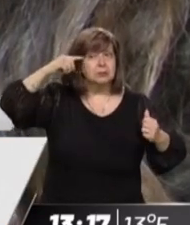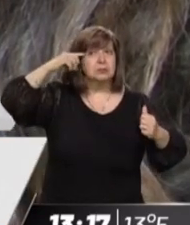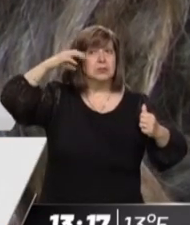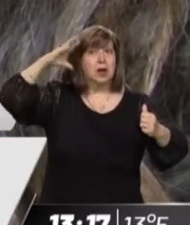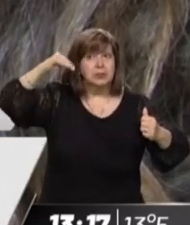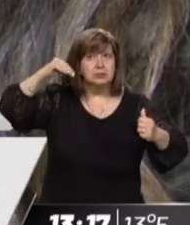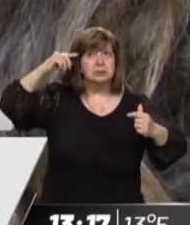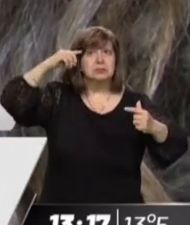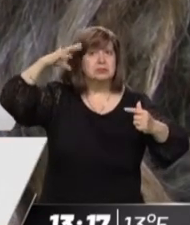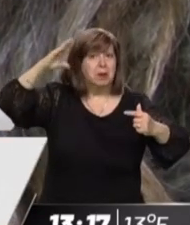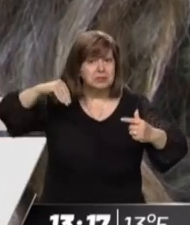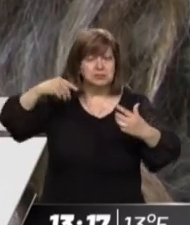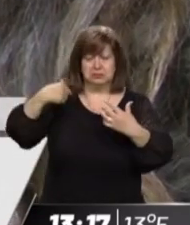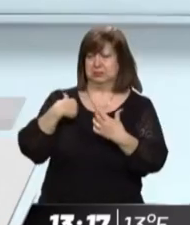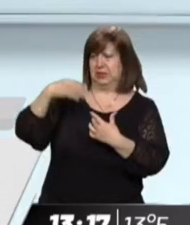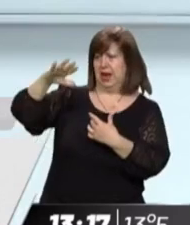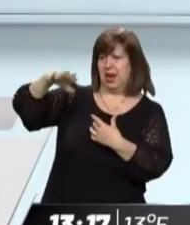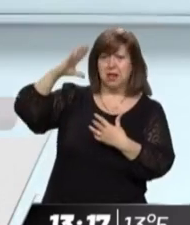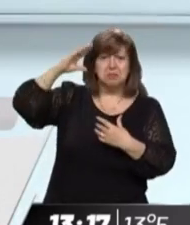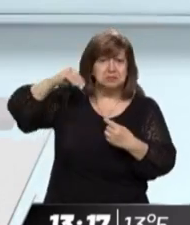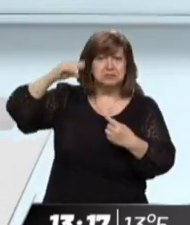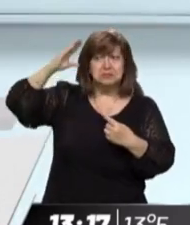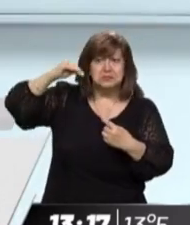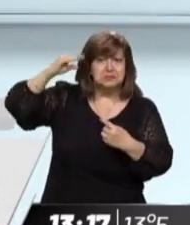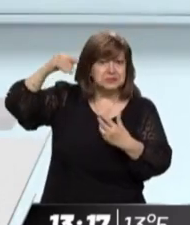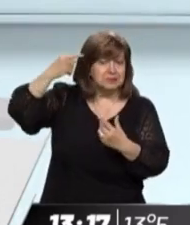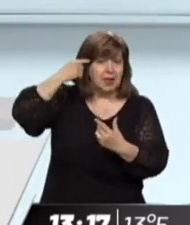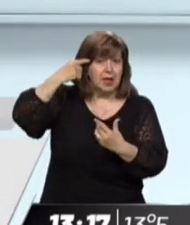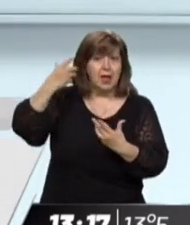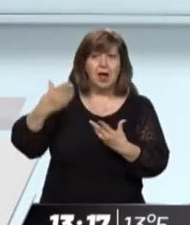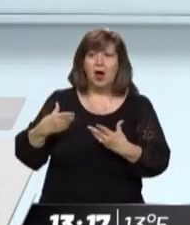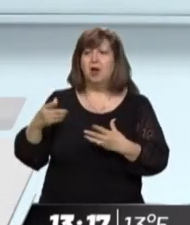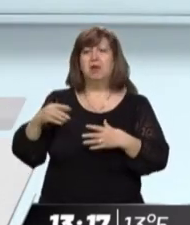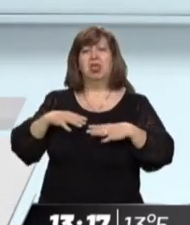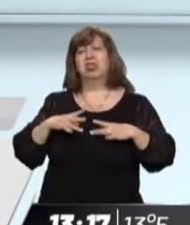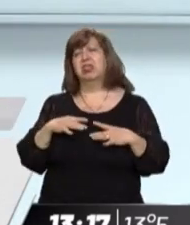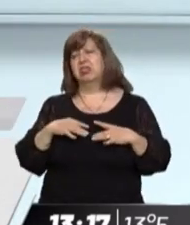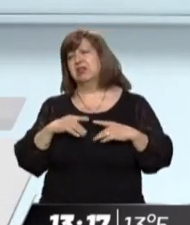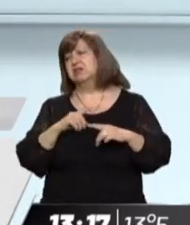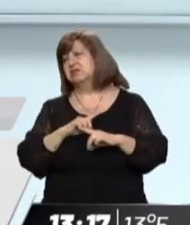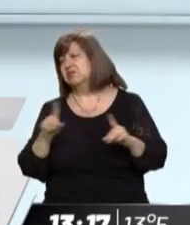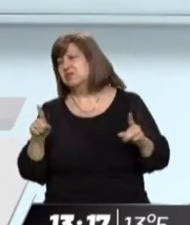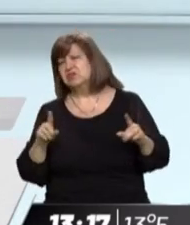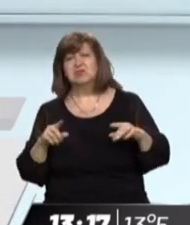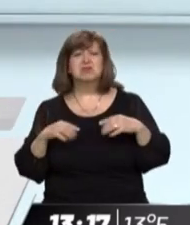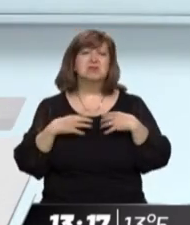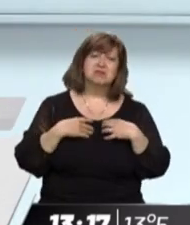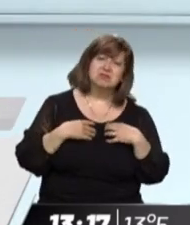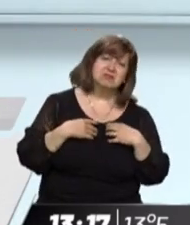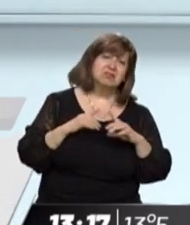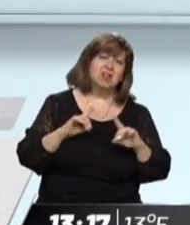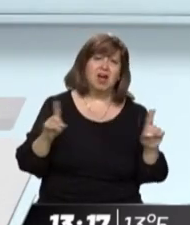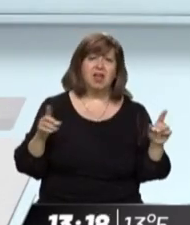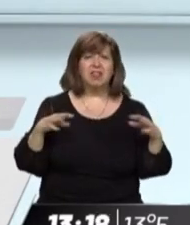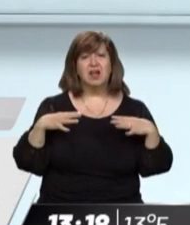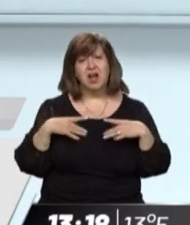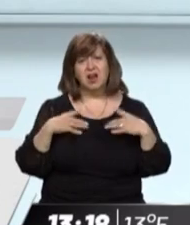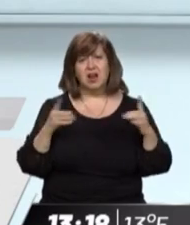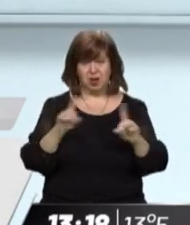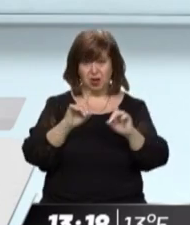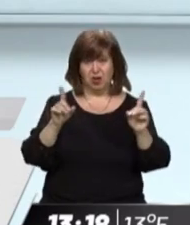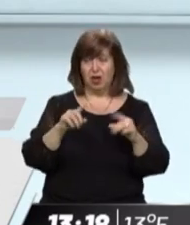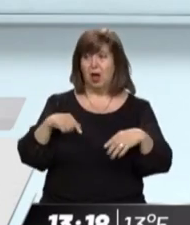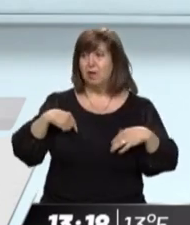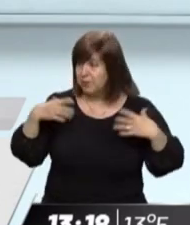la asociación de ideas, lo que hace a la motivación, el inicio y final de